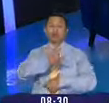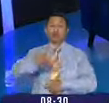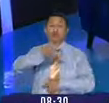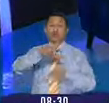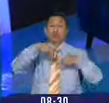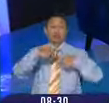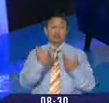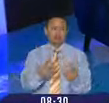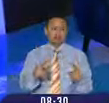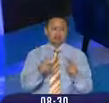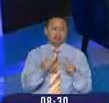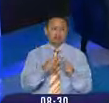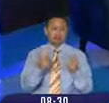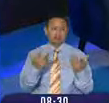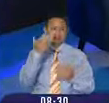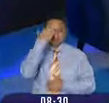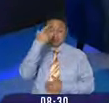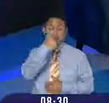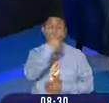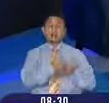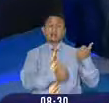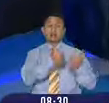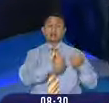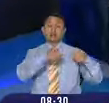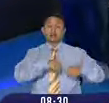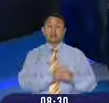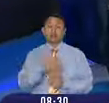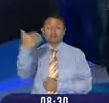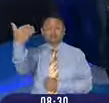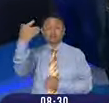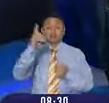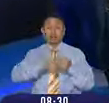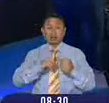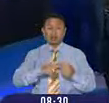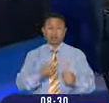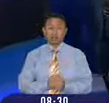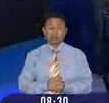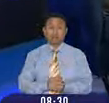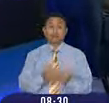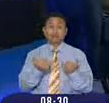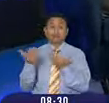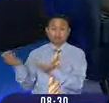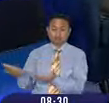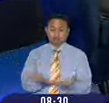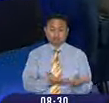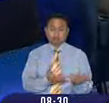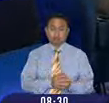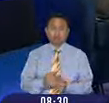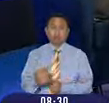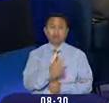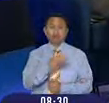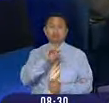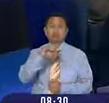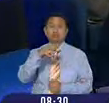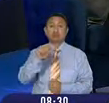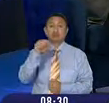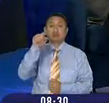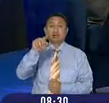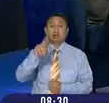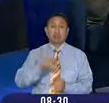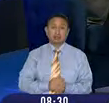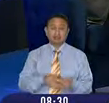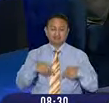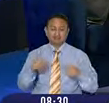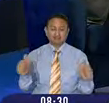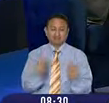Para conocer evidentemente a los candidatos, esta vez para la alcaldía de Quito, y claro, le damos la bienvenida pues a Omar Ceballos, que